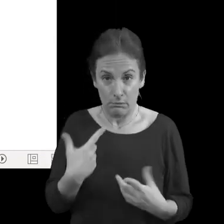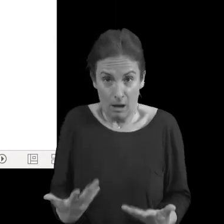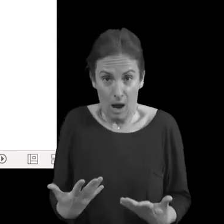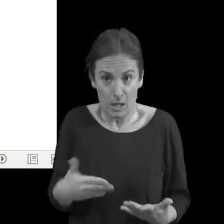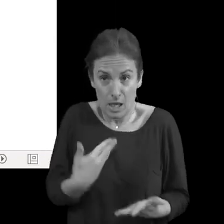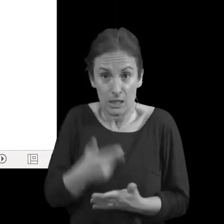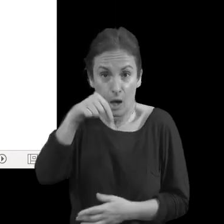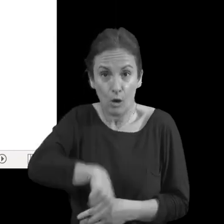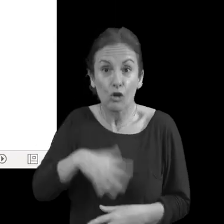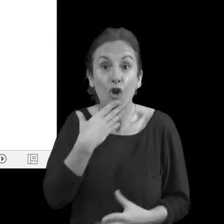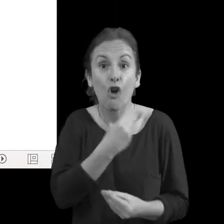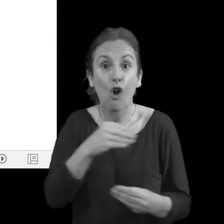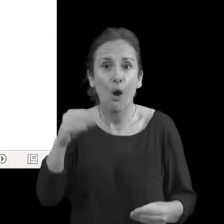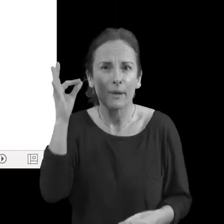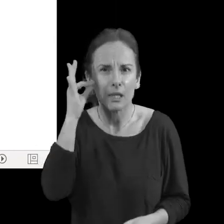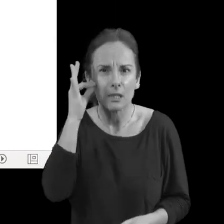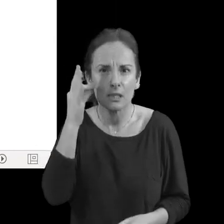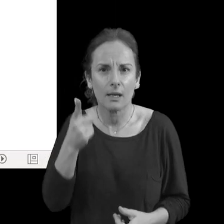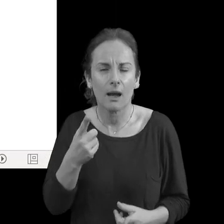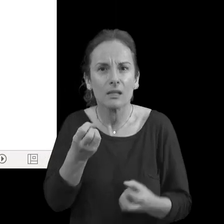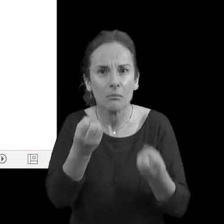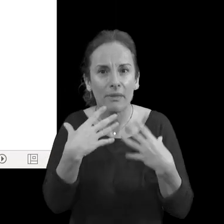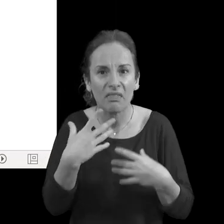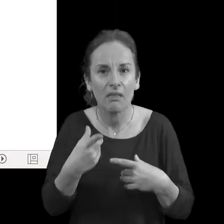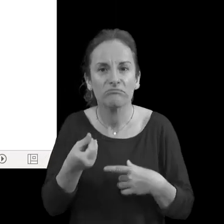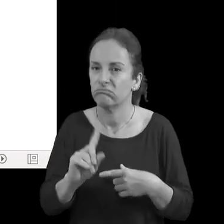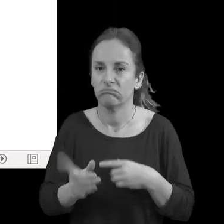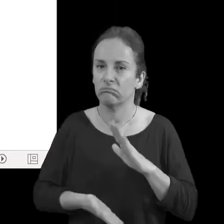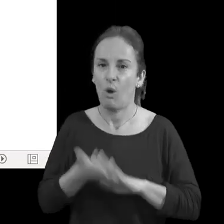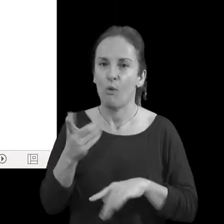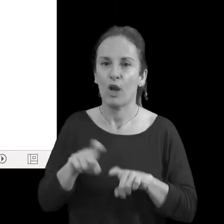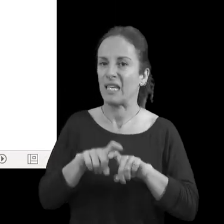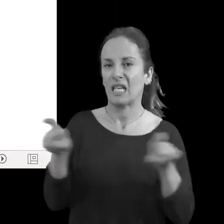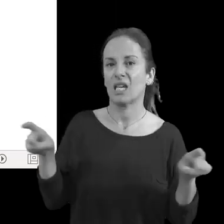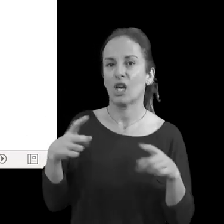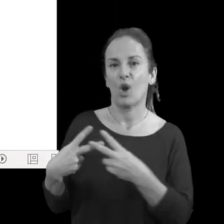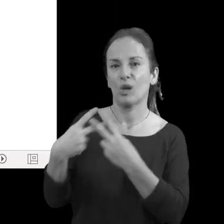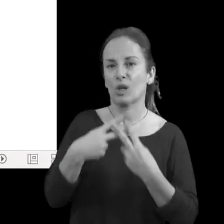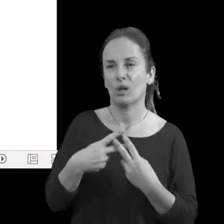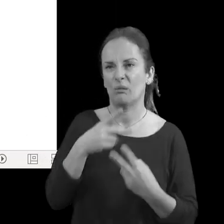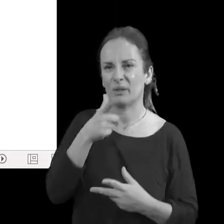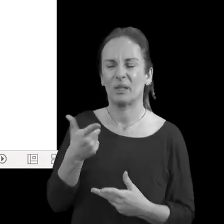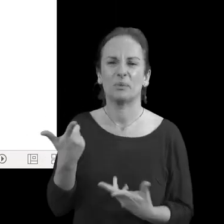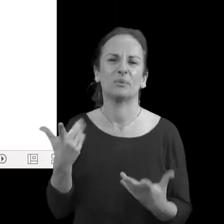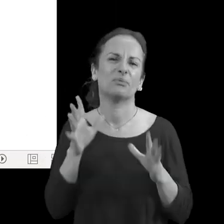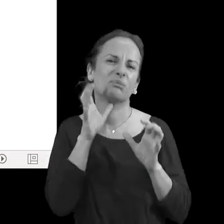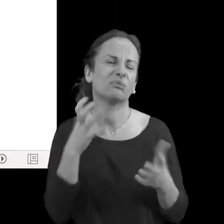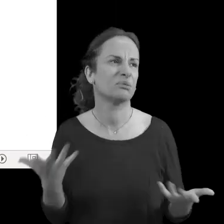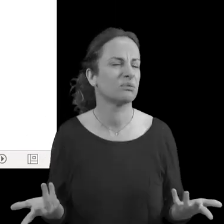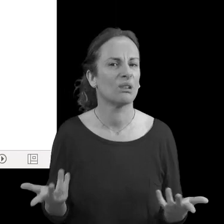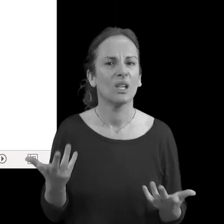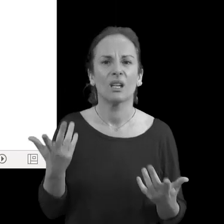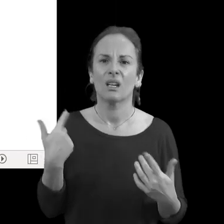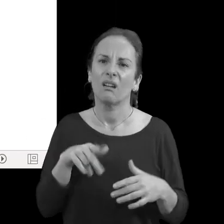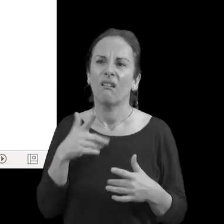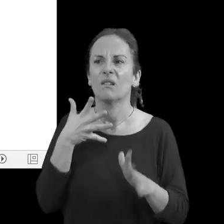esto y no es nada de ninguna buena noticia, siguen sin ir al ginecólogo, a la ginecóloga, porque es que no les apetece nada enfrentarse a todas estas violencias más